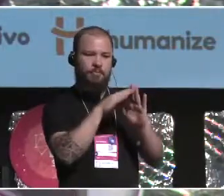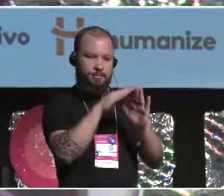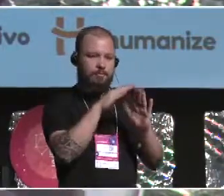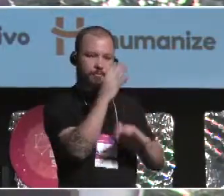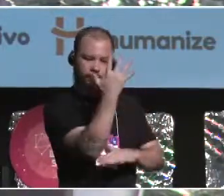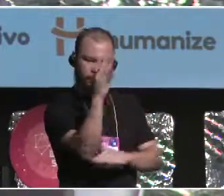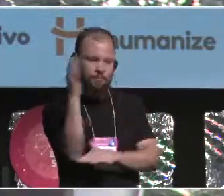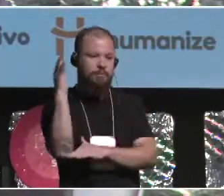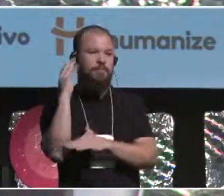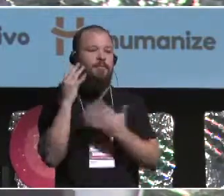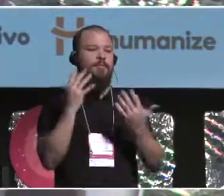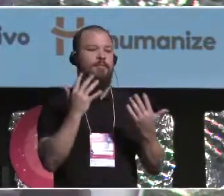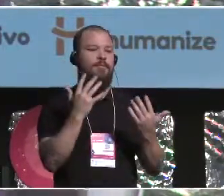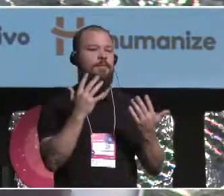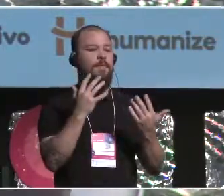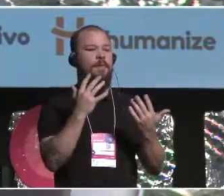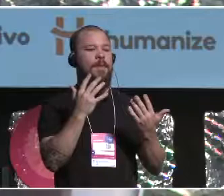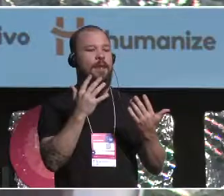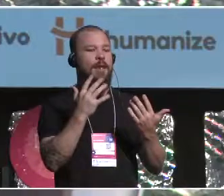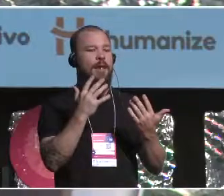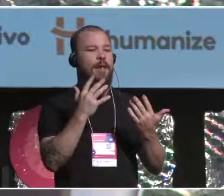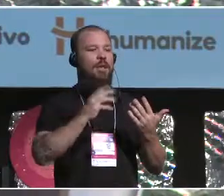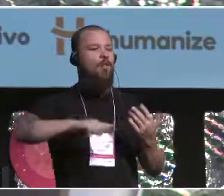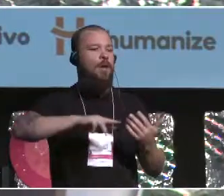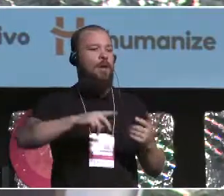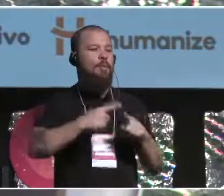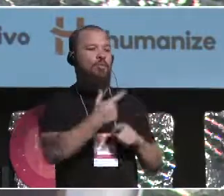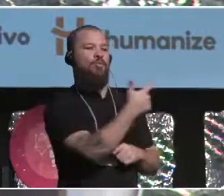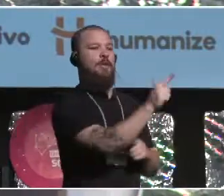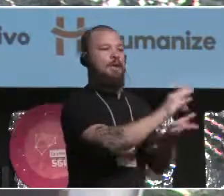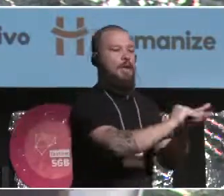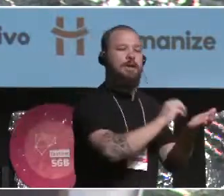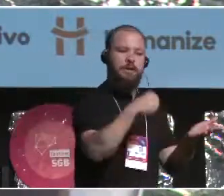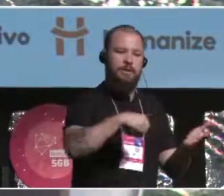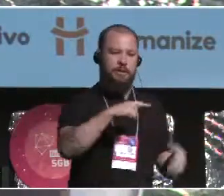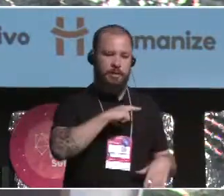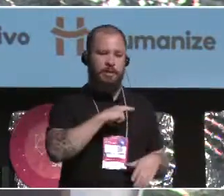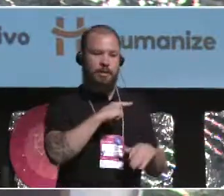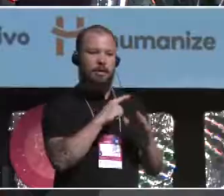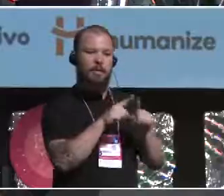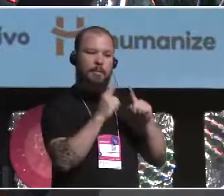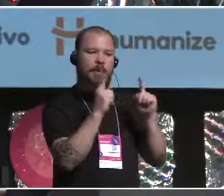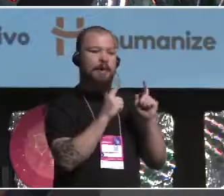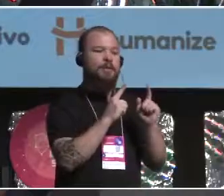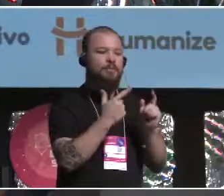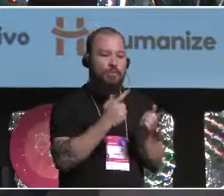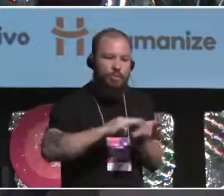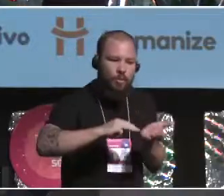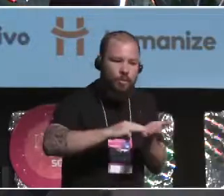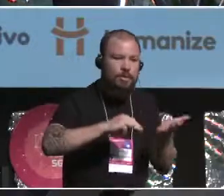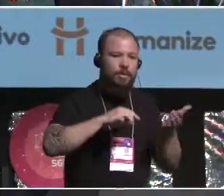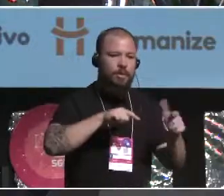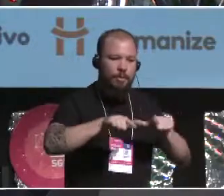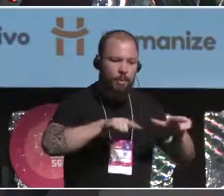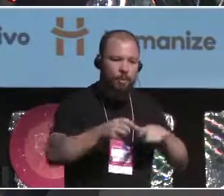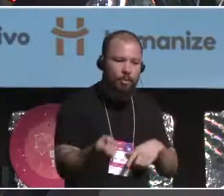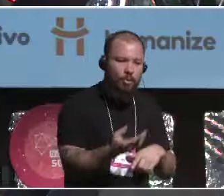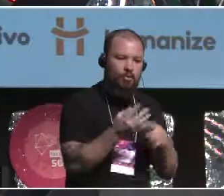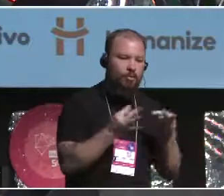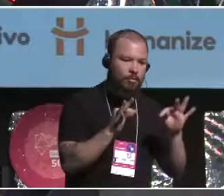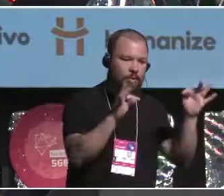las metodologías no existen. Ahí es donde se está viendo cómo se empieza a trabajar con nuevas fuentes de